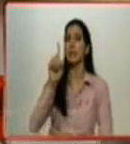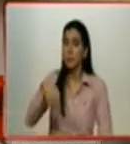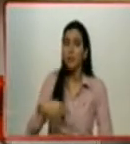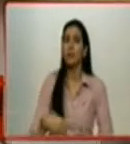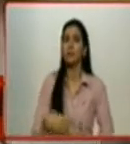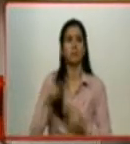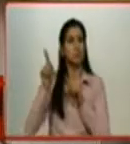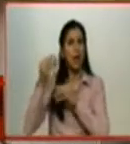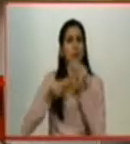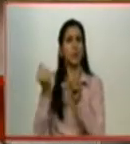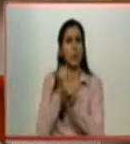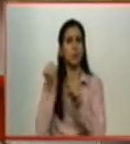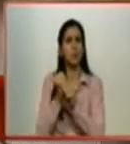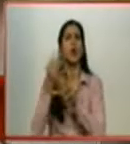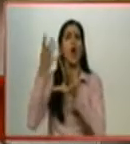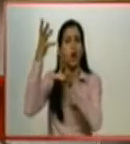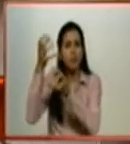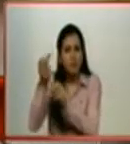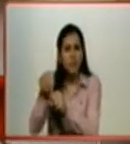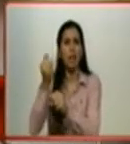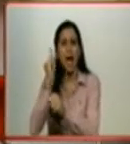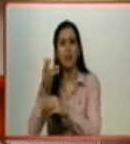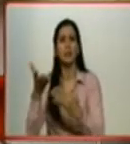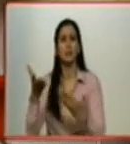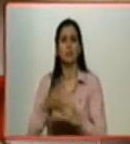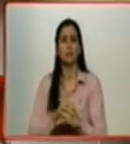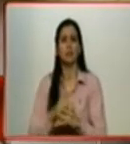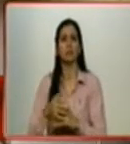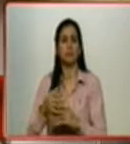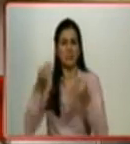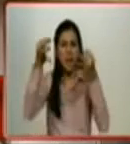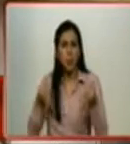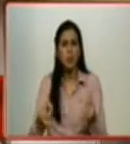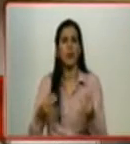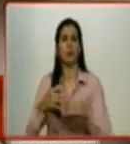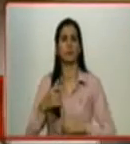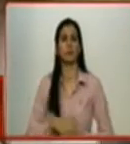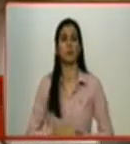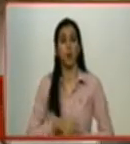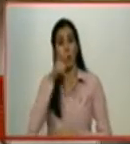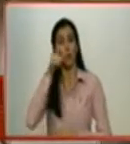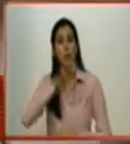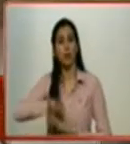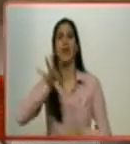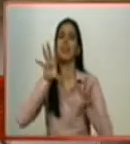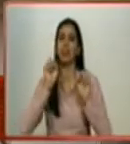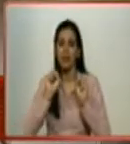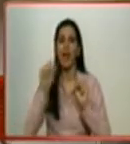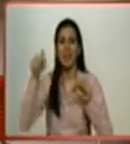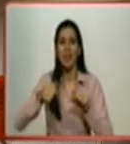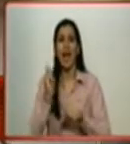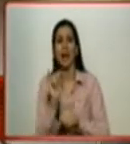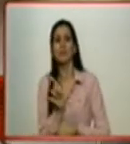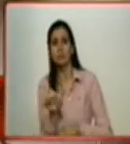se llevó también ese nivel de confianza, ese nivel de seguridad para que la población entienda que hay un partido y